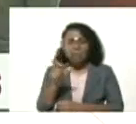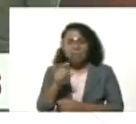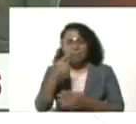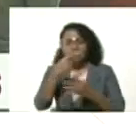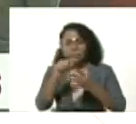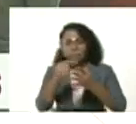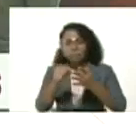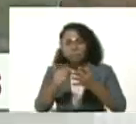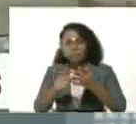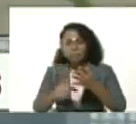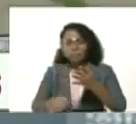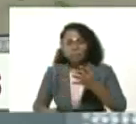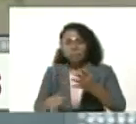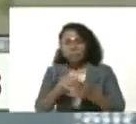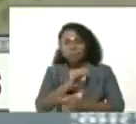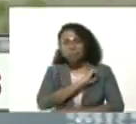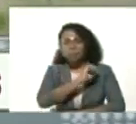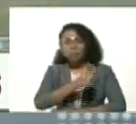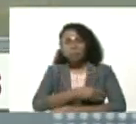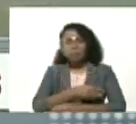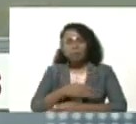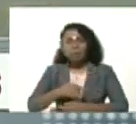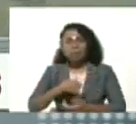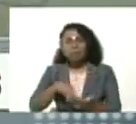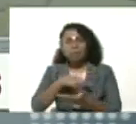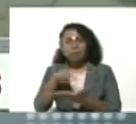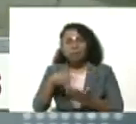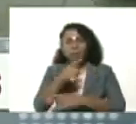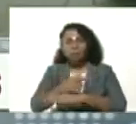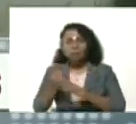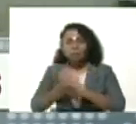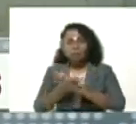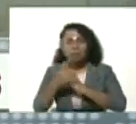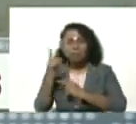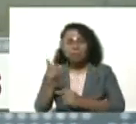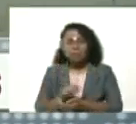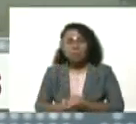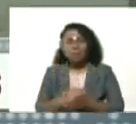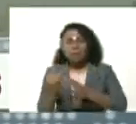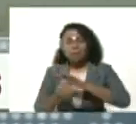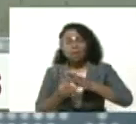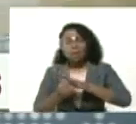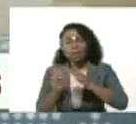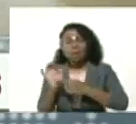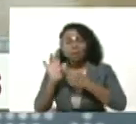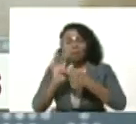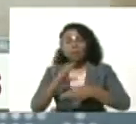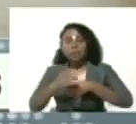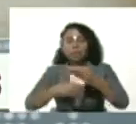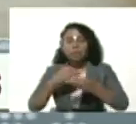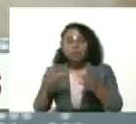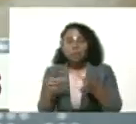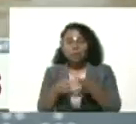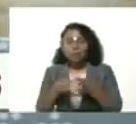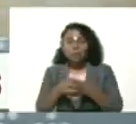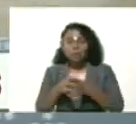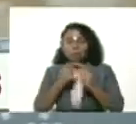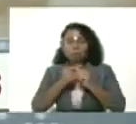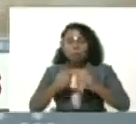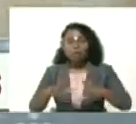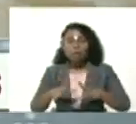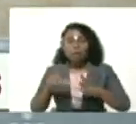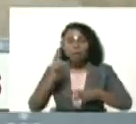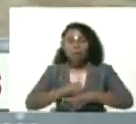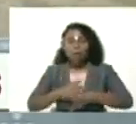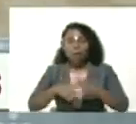de la Guardia Nacional Bolivariana, y los representantes, hermano presidente, de las instituciones que se conformaron como comisión mixta y que en horas de